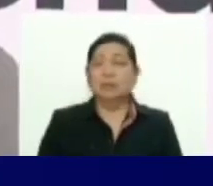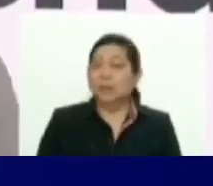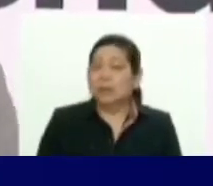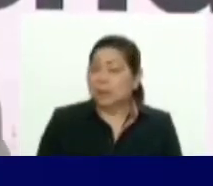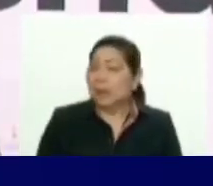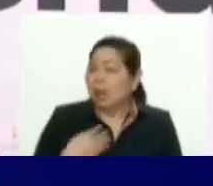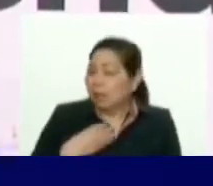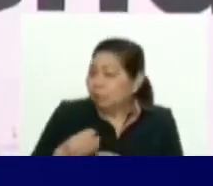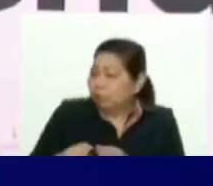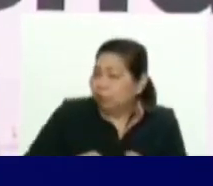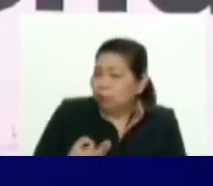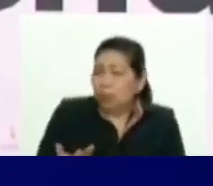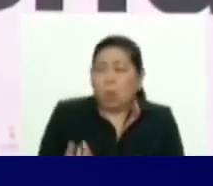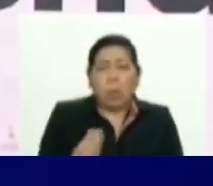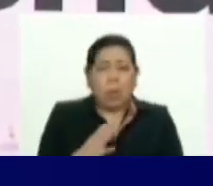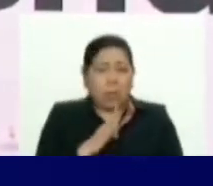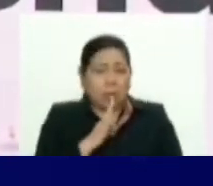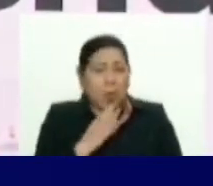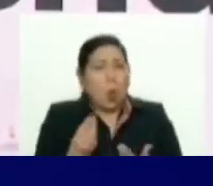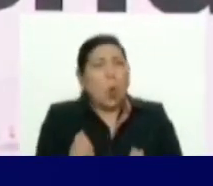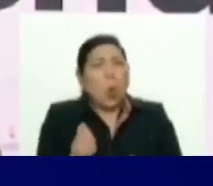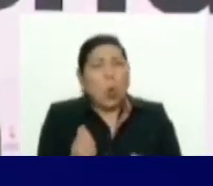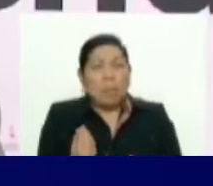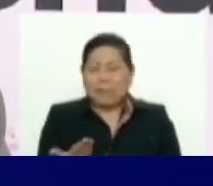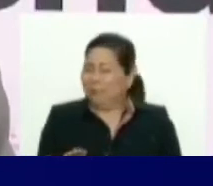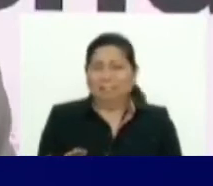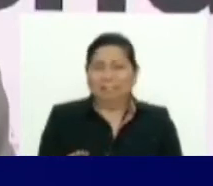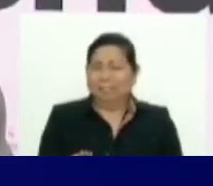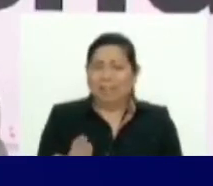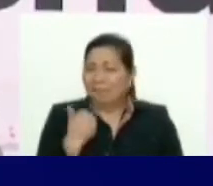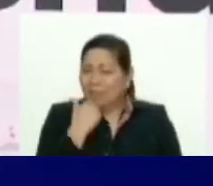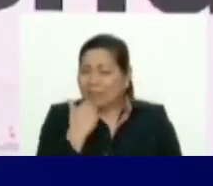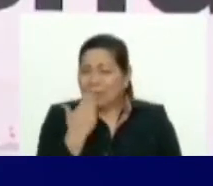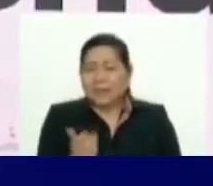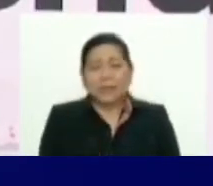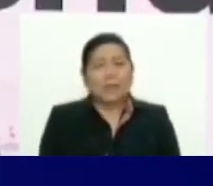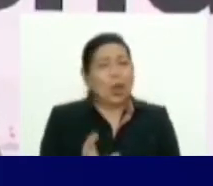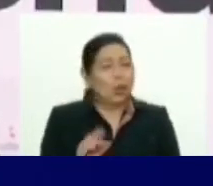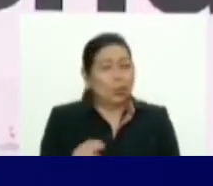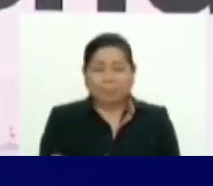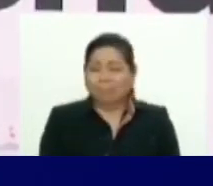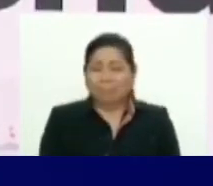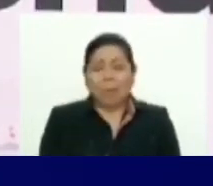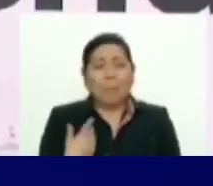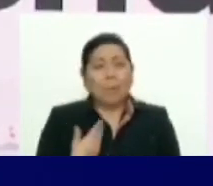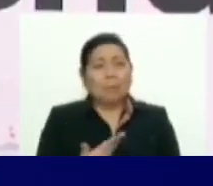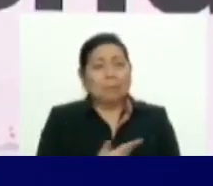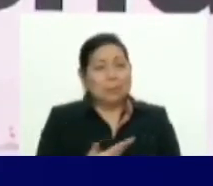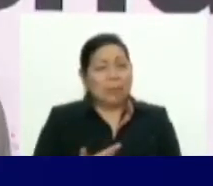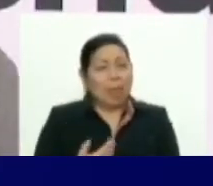que rinda una declaración respecto a estos bochornosos incidentes nuevamente cometidos por el